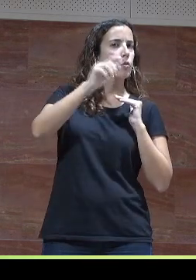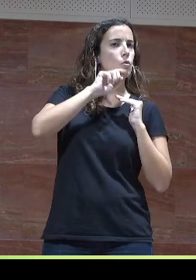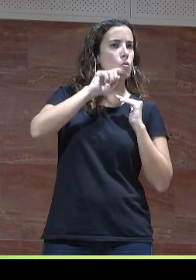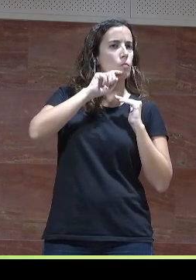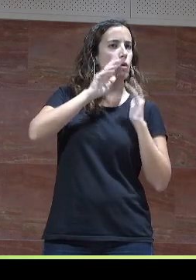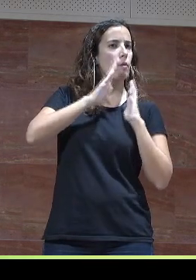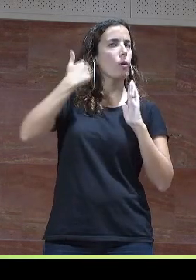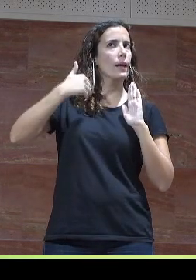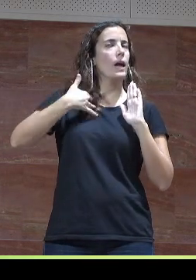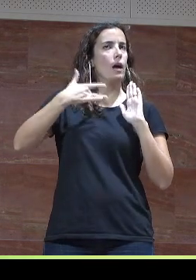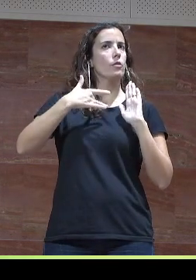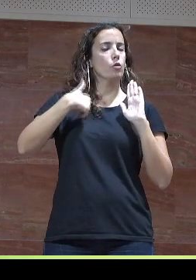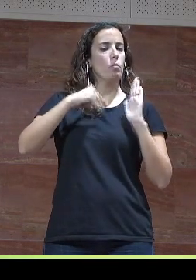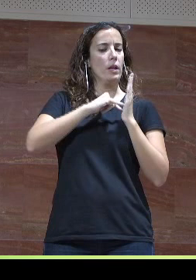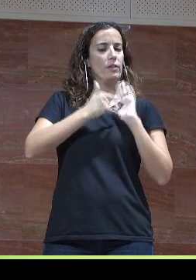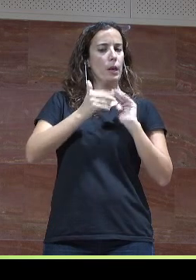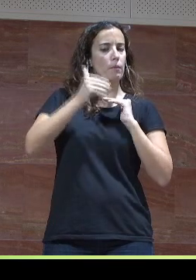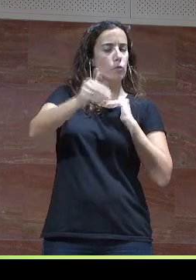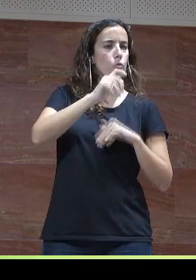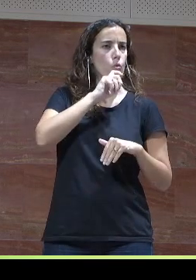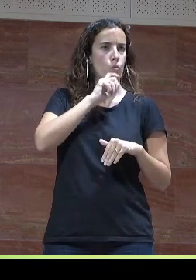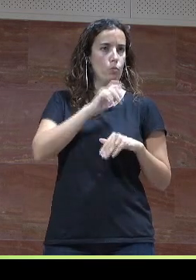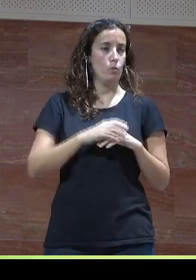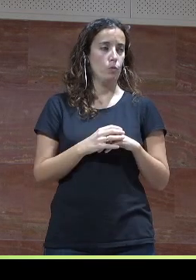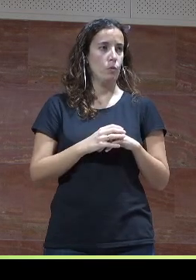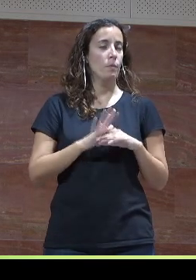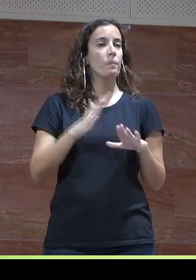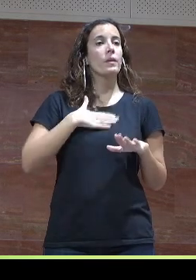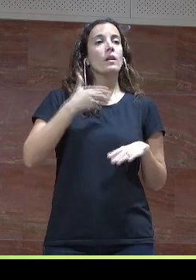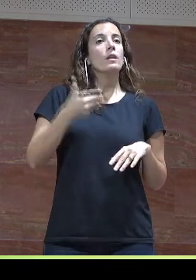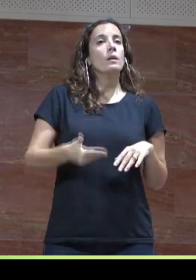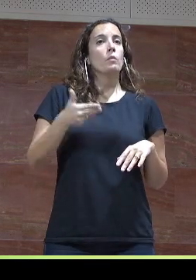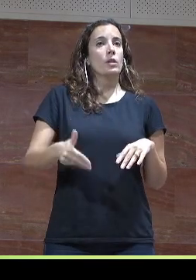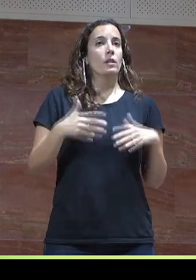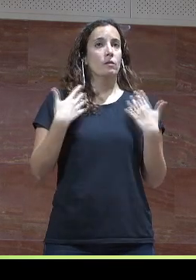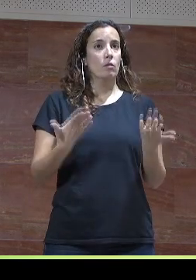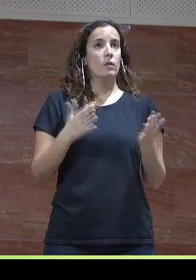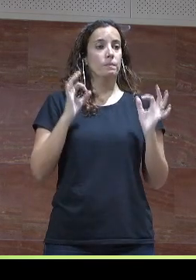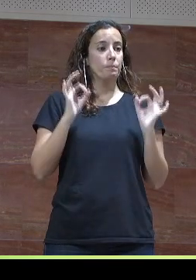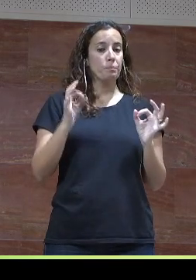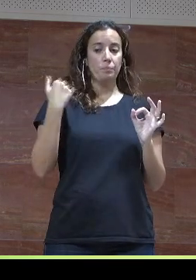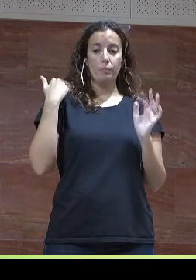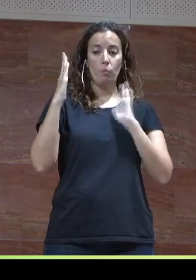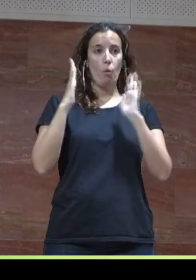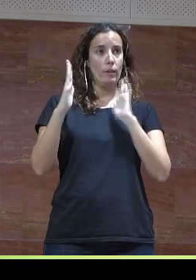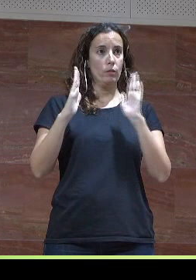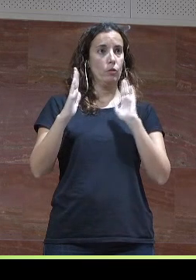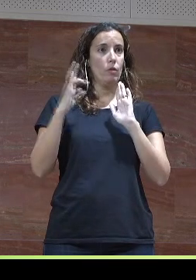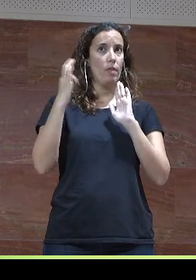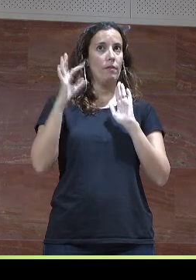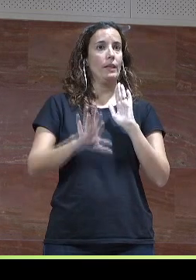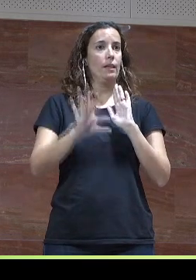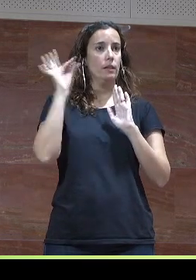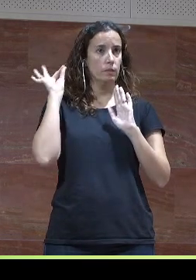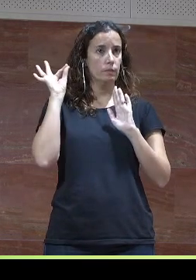decisiones. Pero a mí me parece importante saber si en ese momento de tomar una decisión